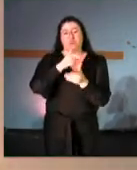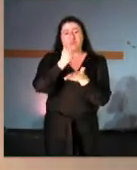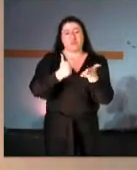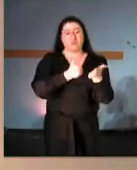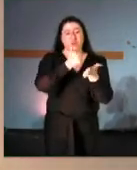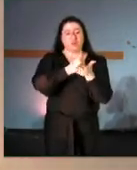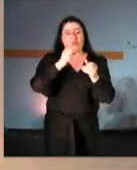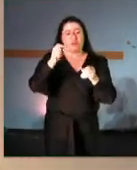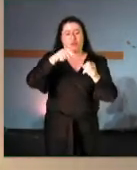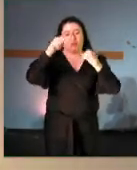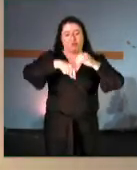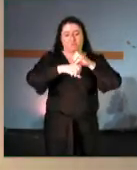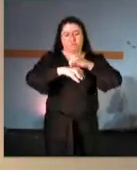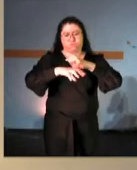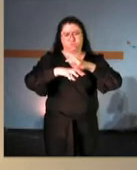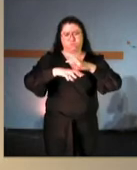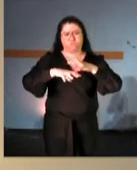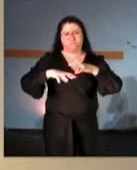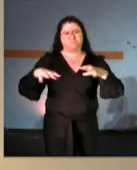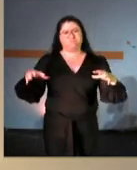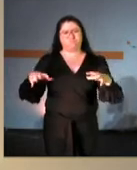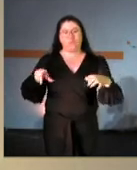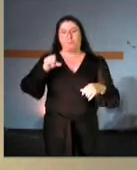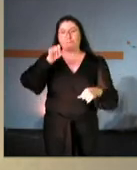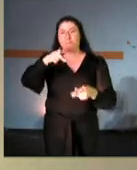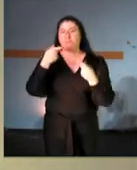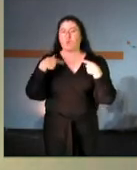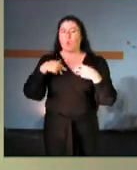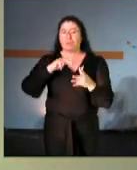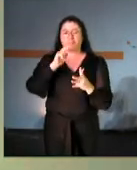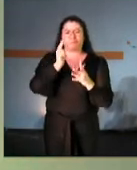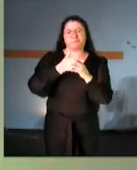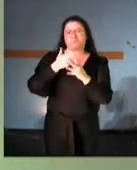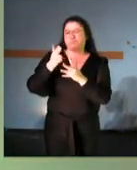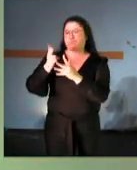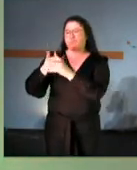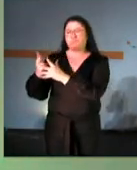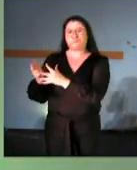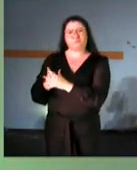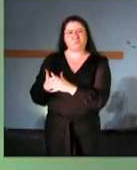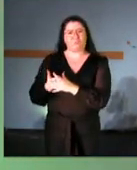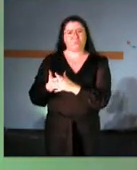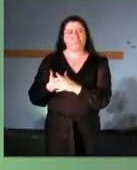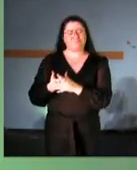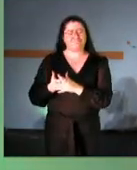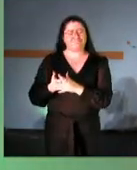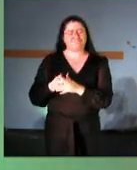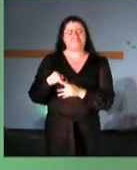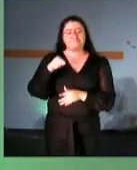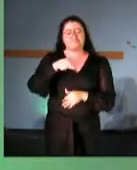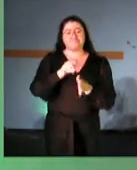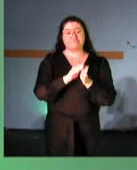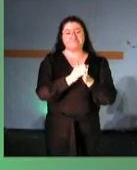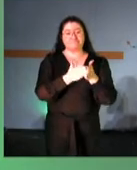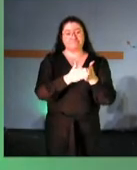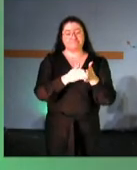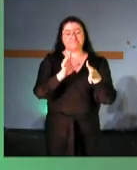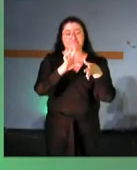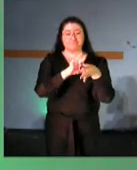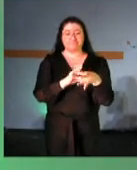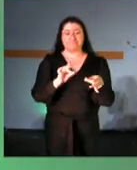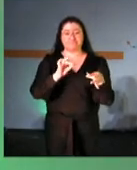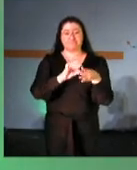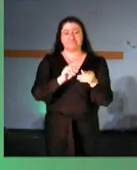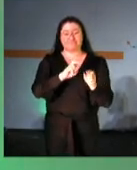ciudades y al genocidio. Entonces, nuestro libro versa particularmente sobre